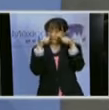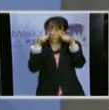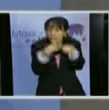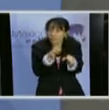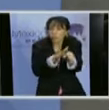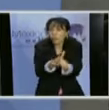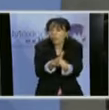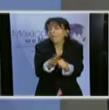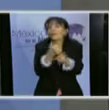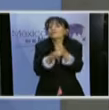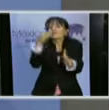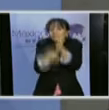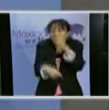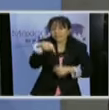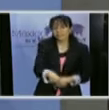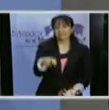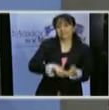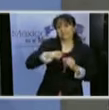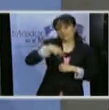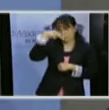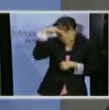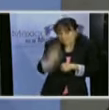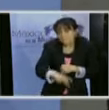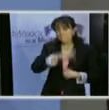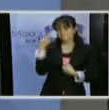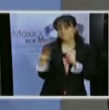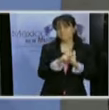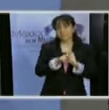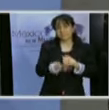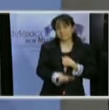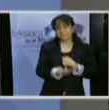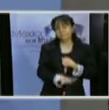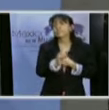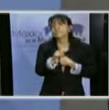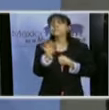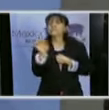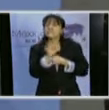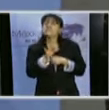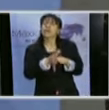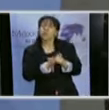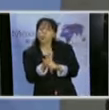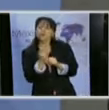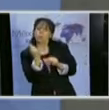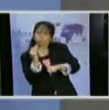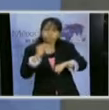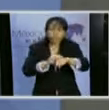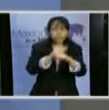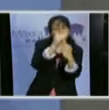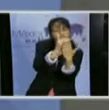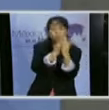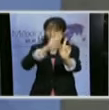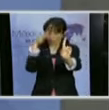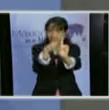el reconocer que en la construcción de indicadores de impacto en los nuevos objetivos de